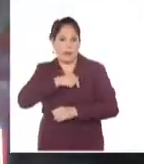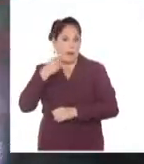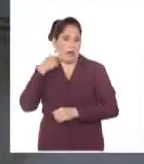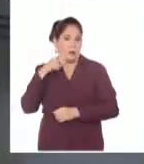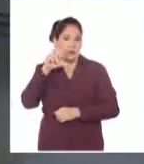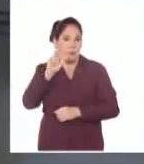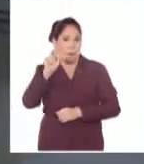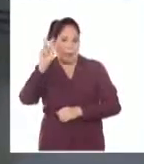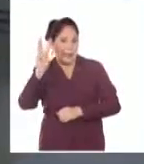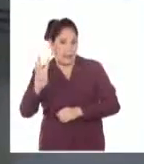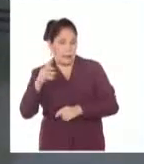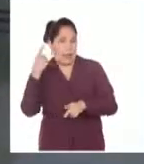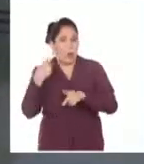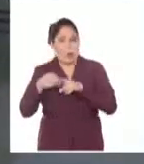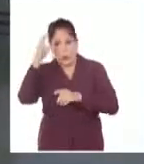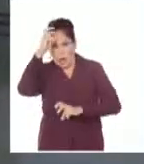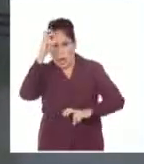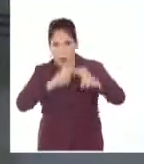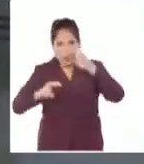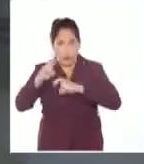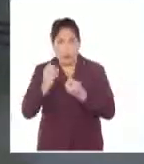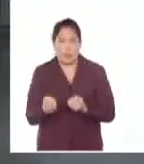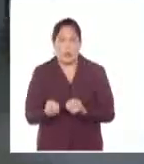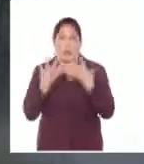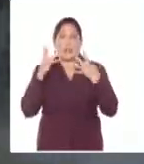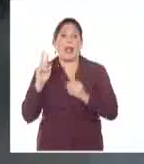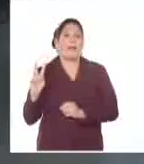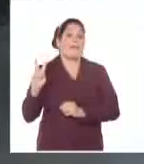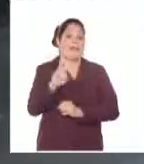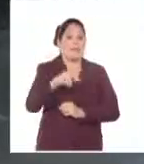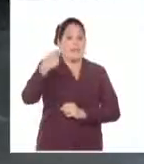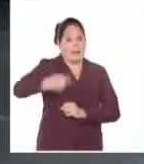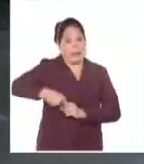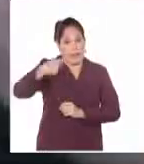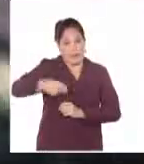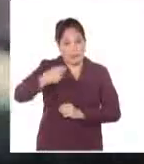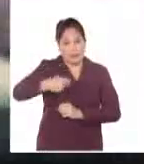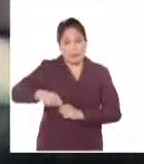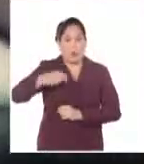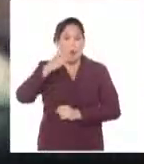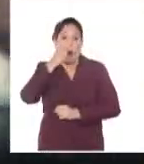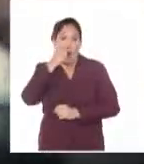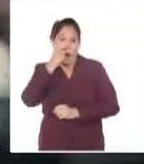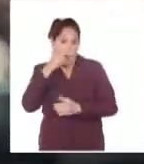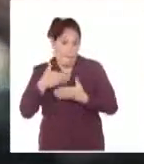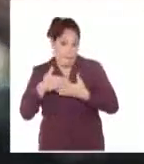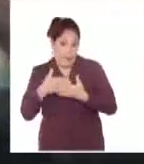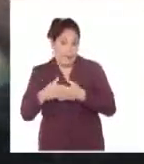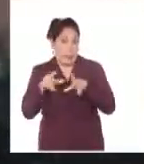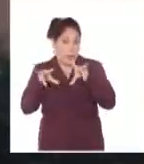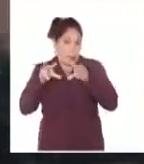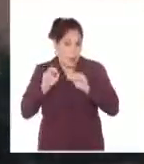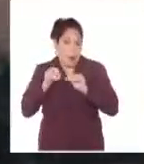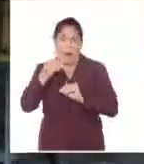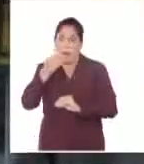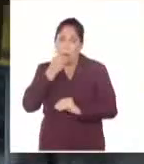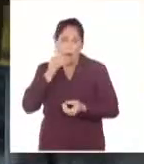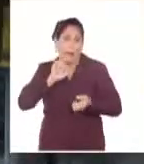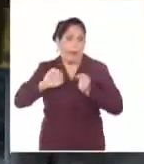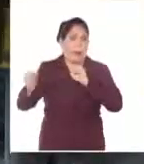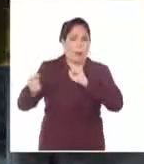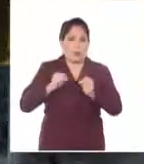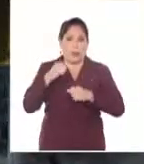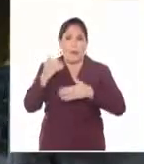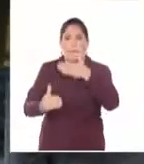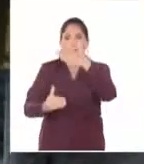2023, junto a auditorías sorpresivas y visitas de fiscalización, la Rosselló implementa mecanismos que le permiten controlar todo el